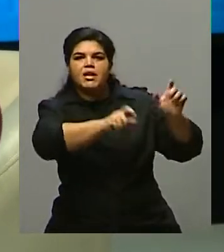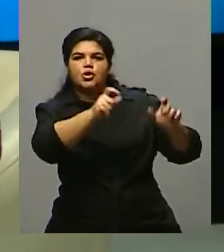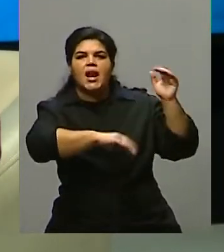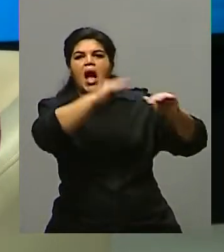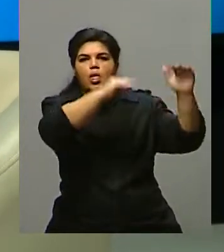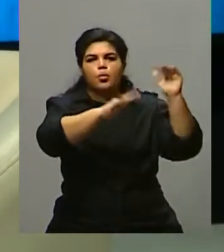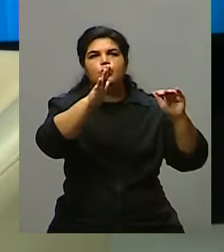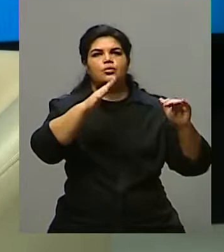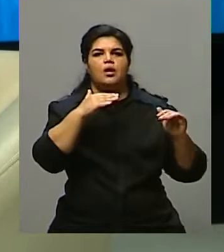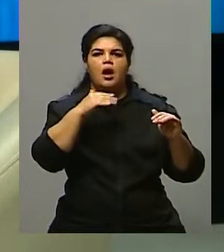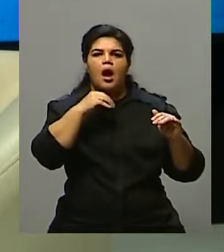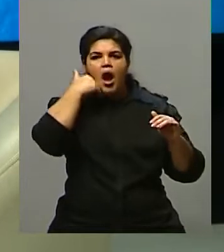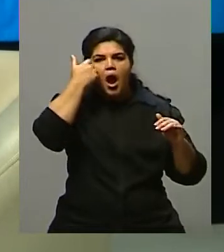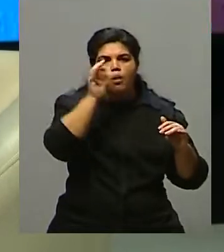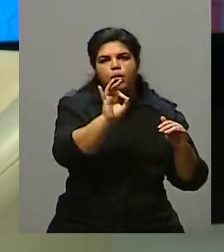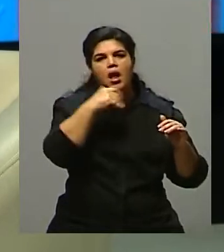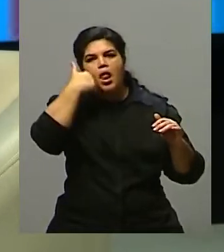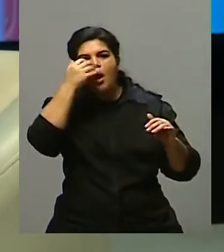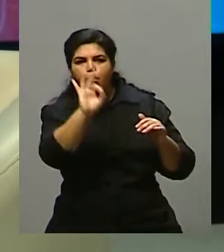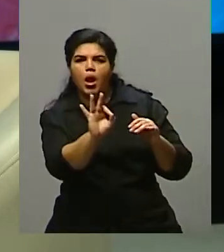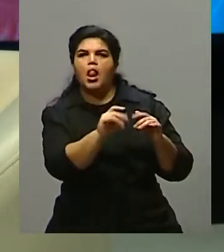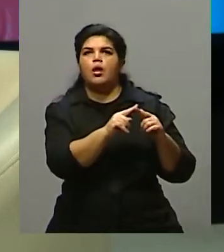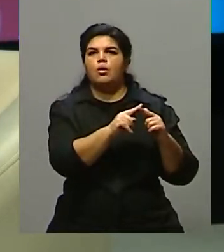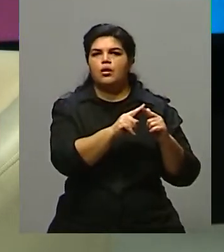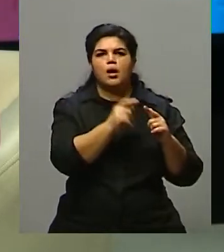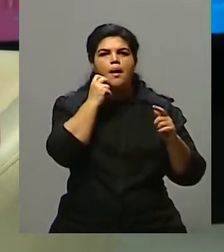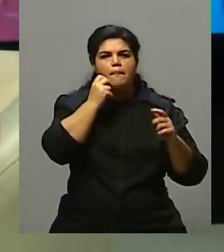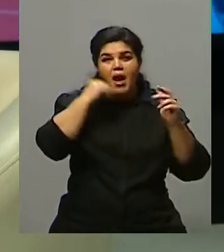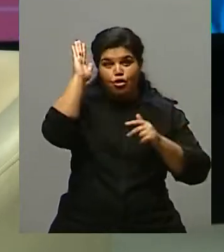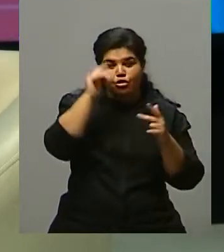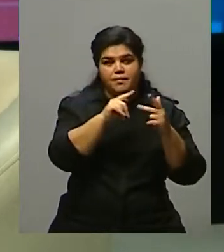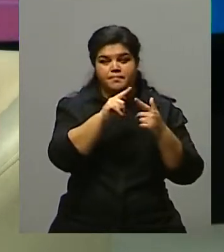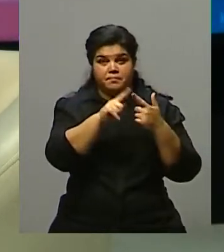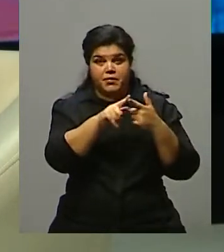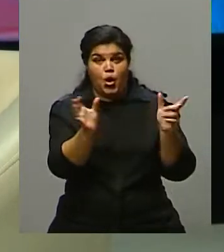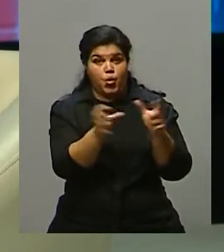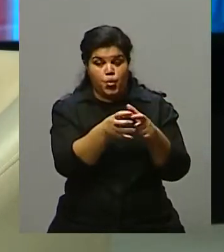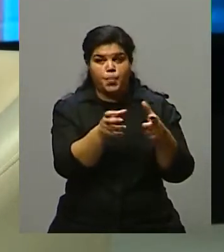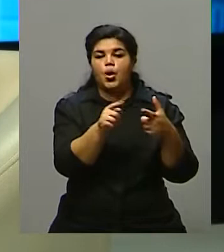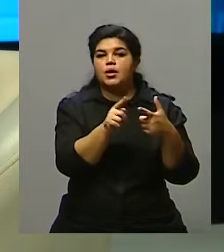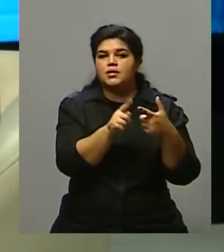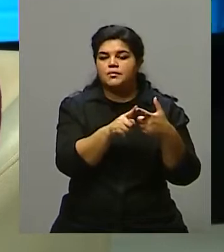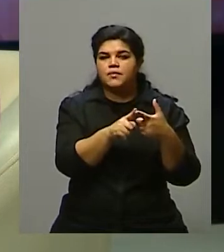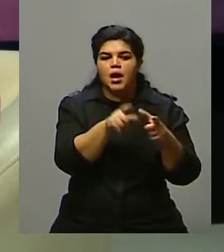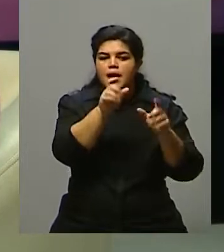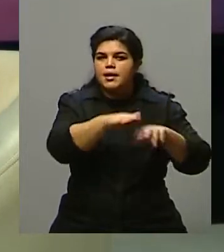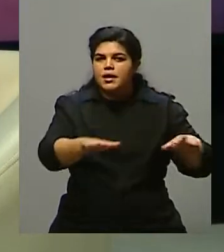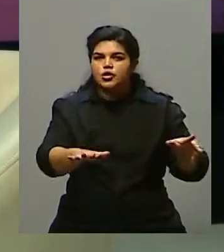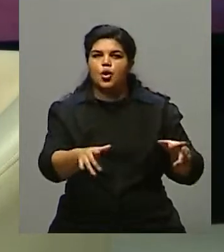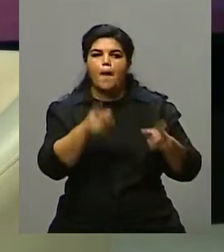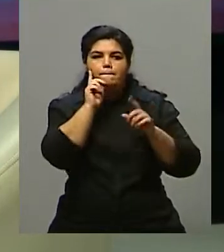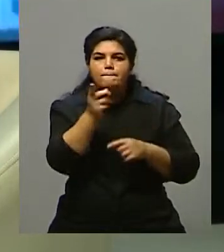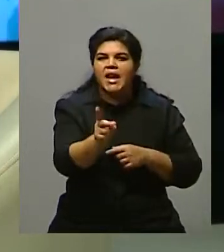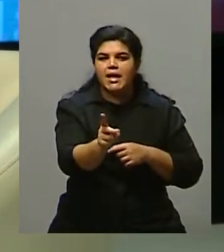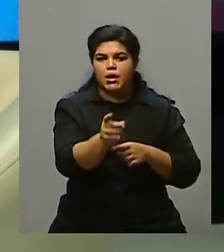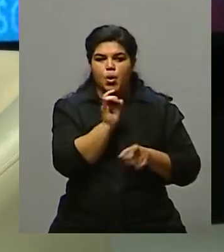adultos, abuelos, ¿sí? Segundo grupo, huéspedes inmunocomprometidos o chicos con factores de riesgo que queramos o no, algún